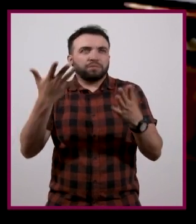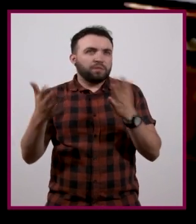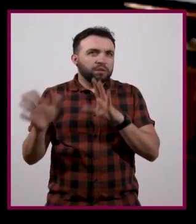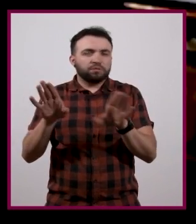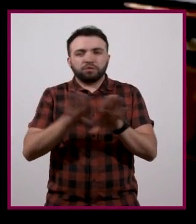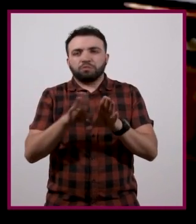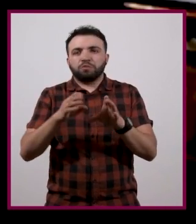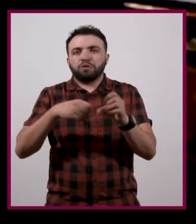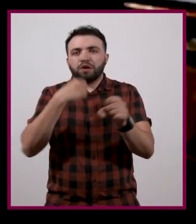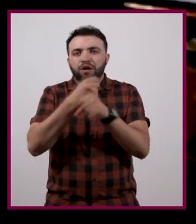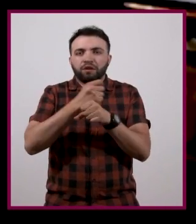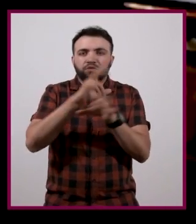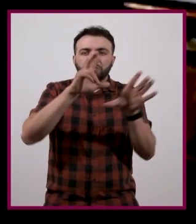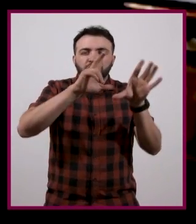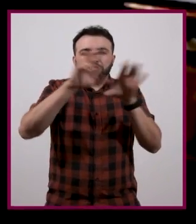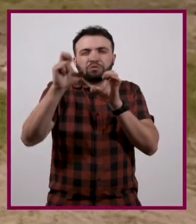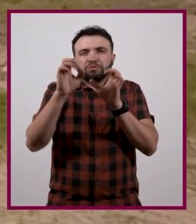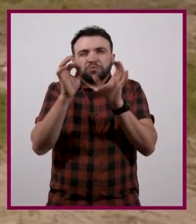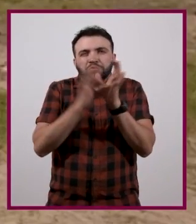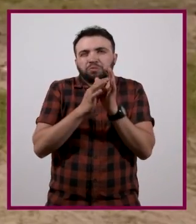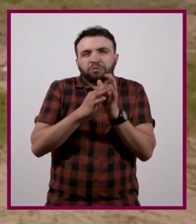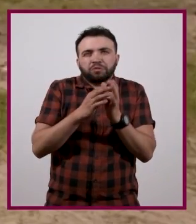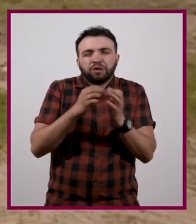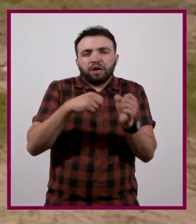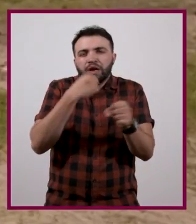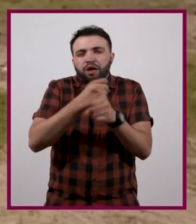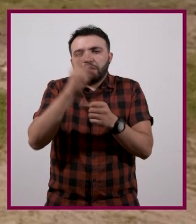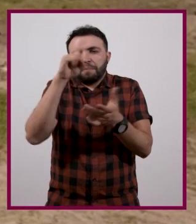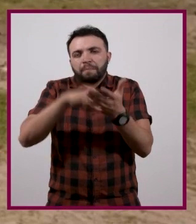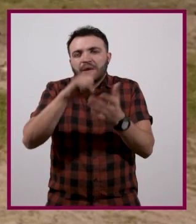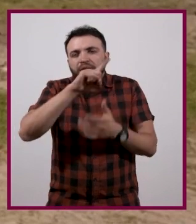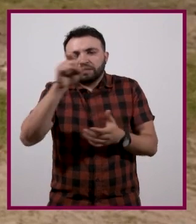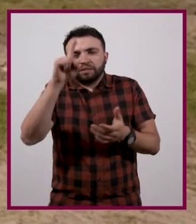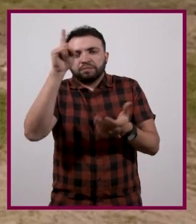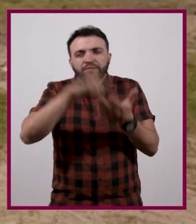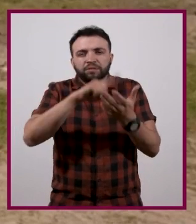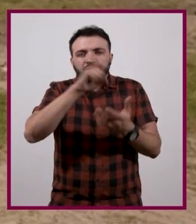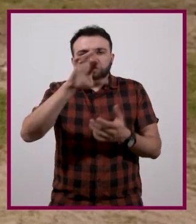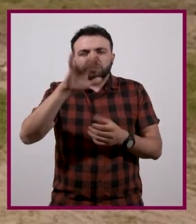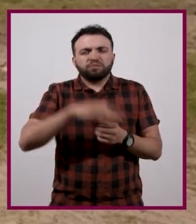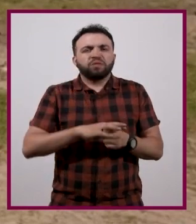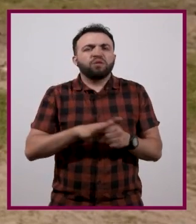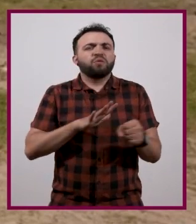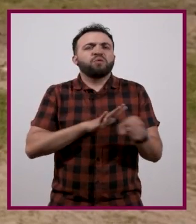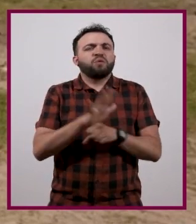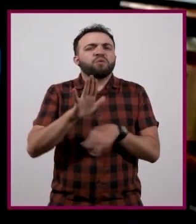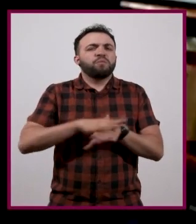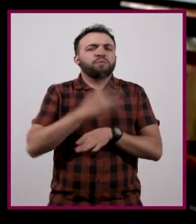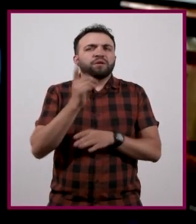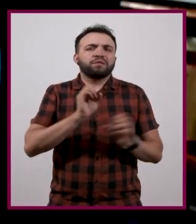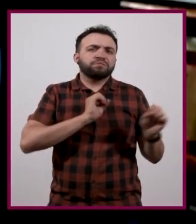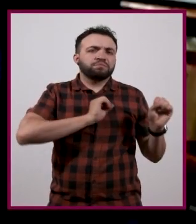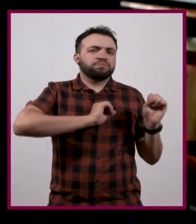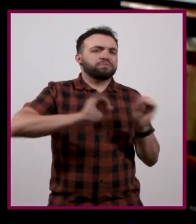año 1100-1150. ¿Cuál fue el motivo del abandono de este sitio o de su colapso?